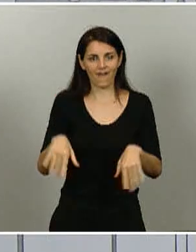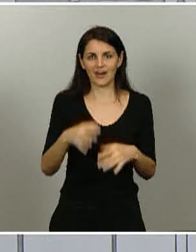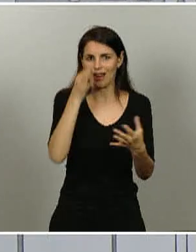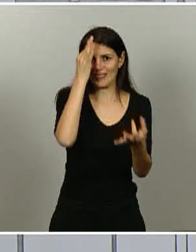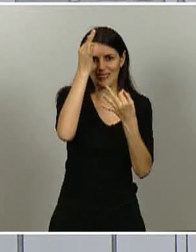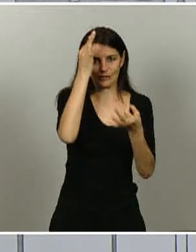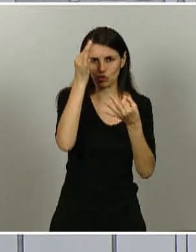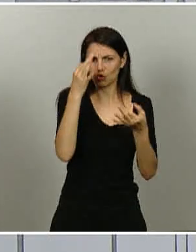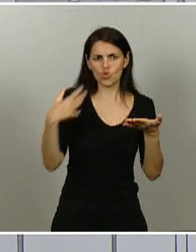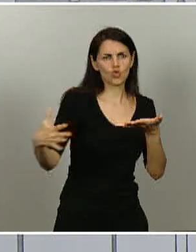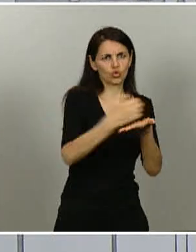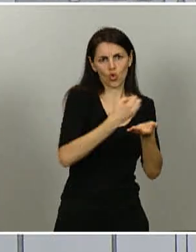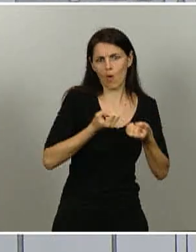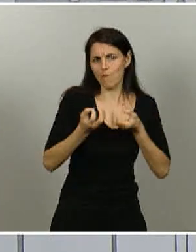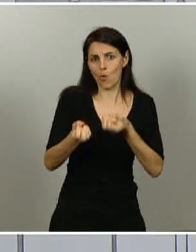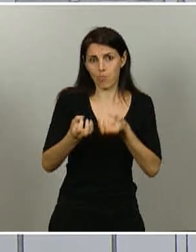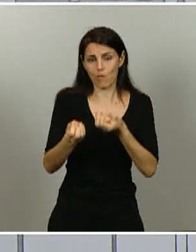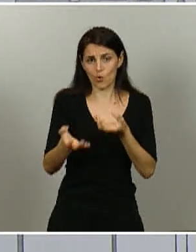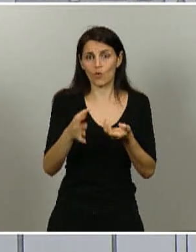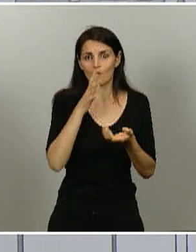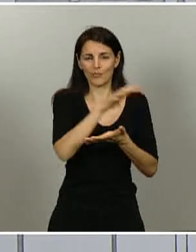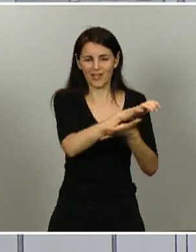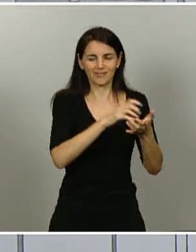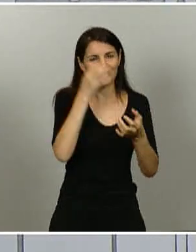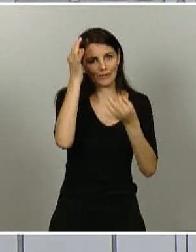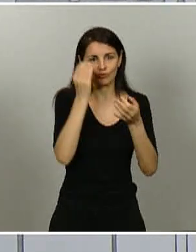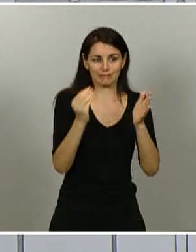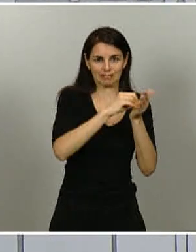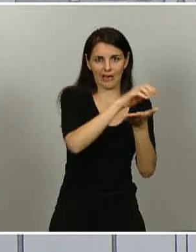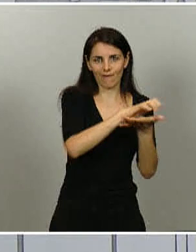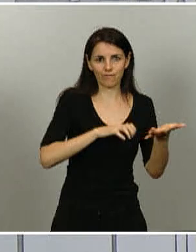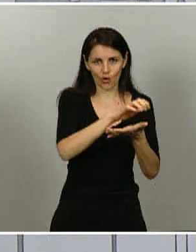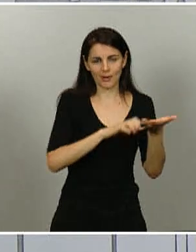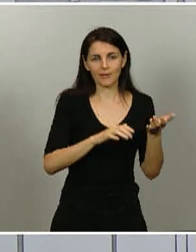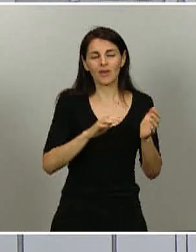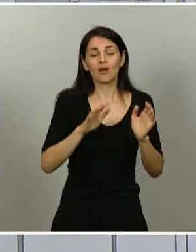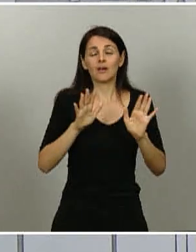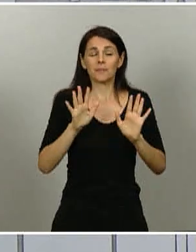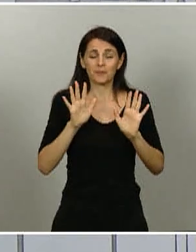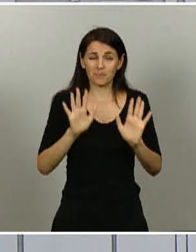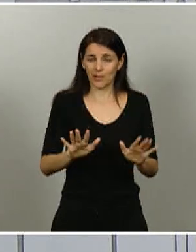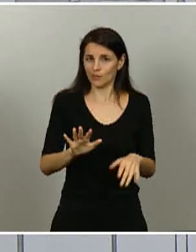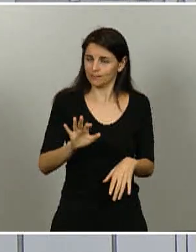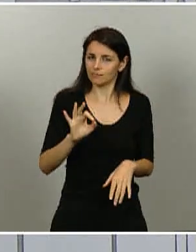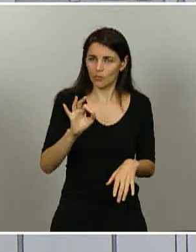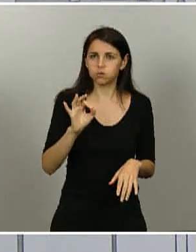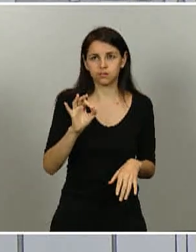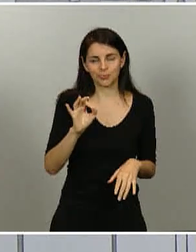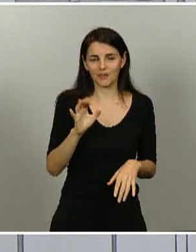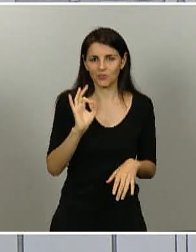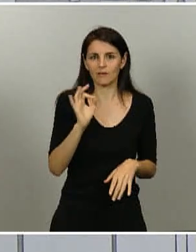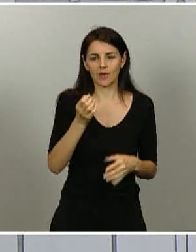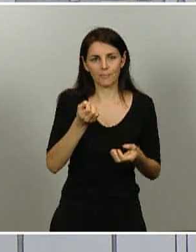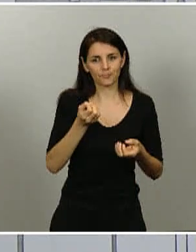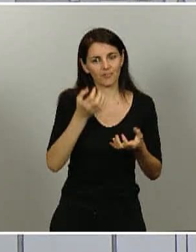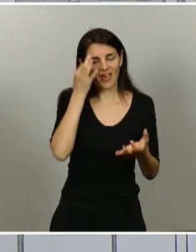entre otras cosas, generar también más ruido, pero lo cierto es que por ambos lados es complicado, o porque los eliminamos, porque